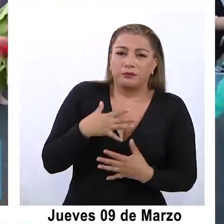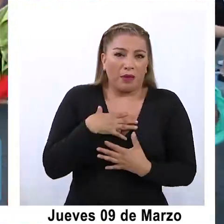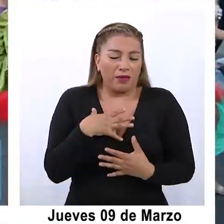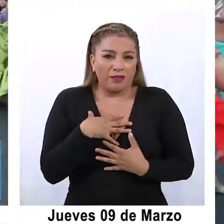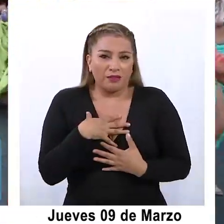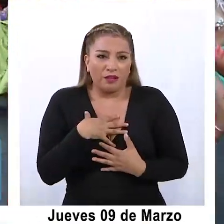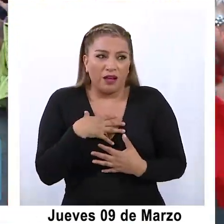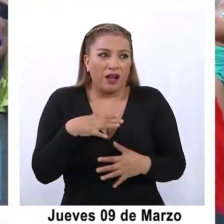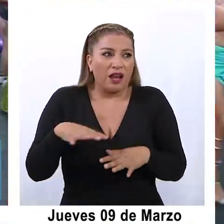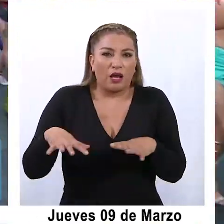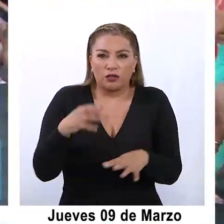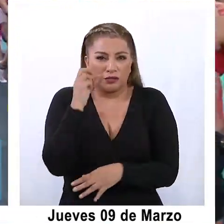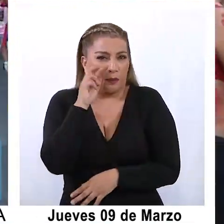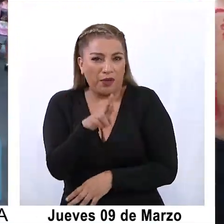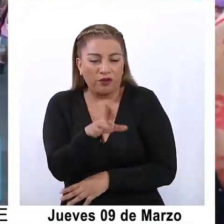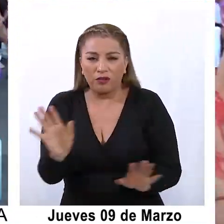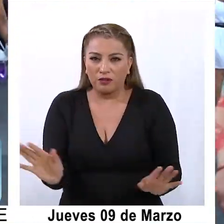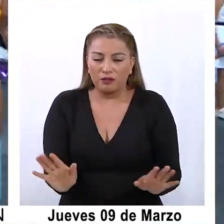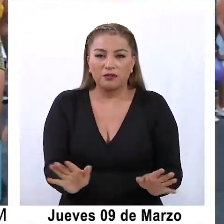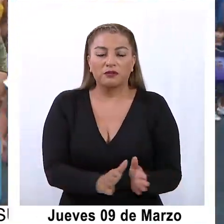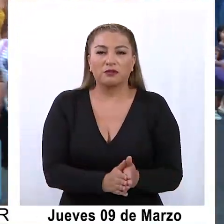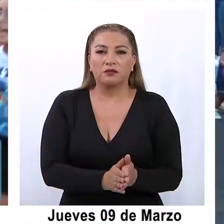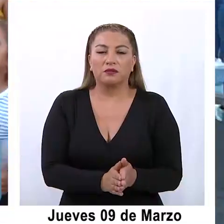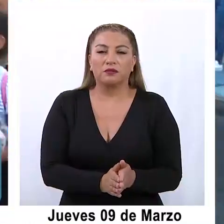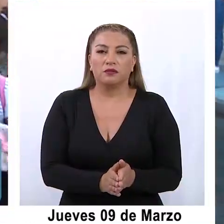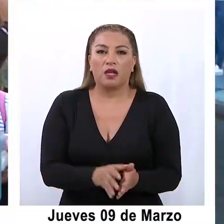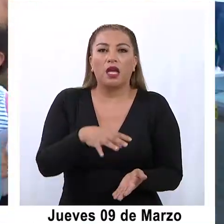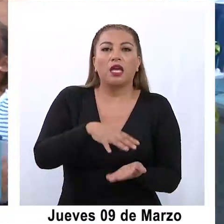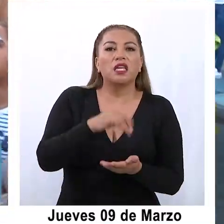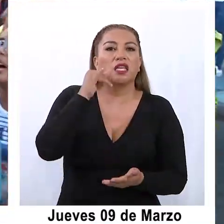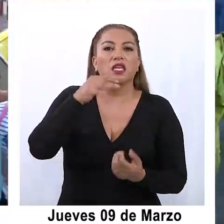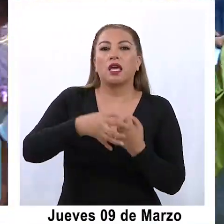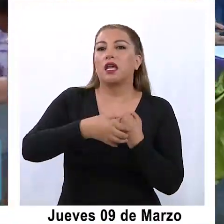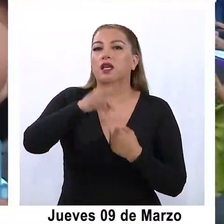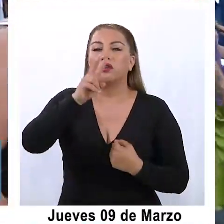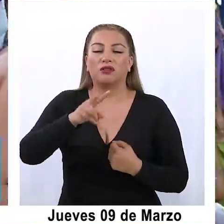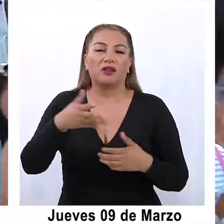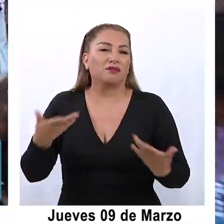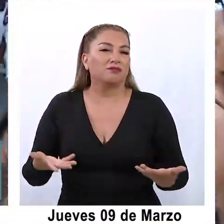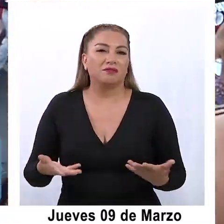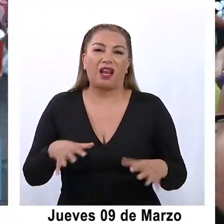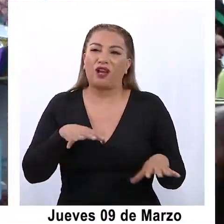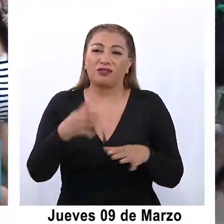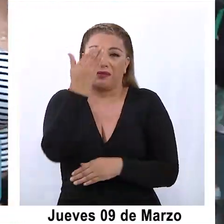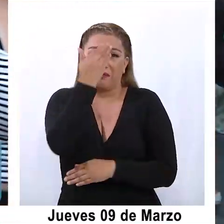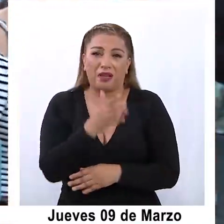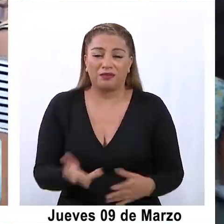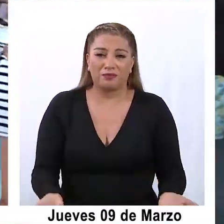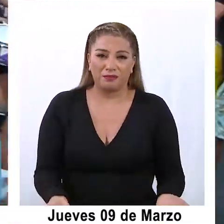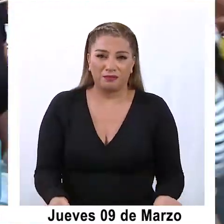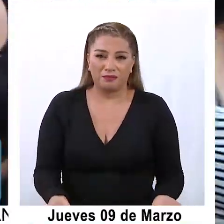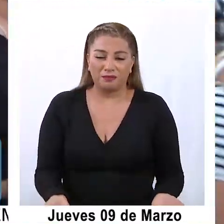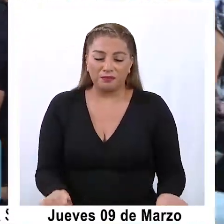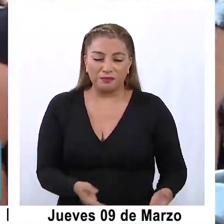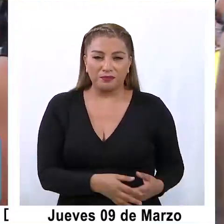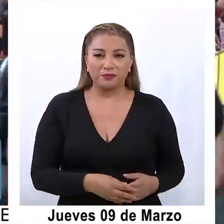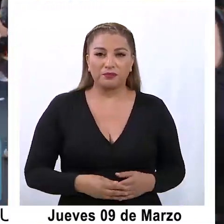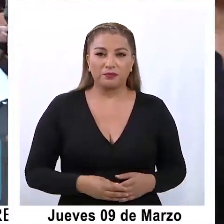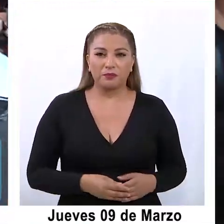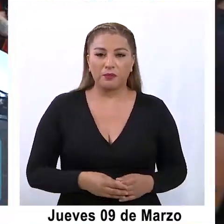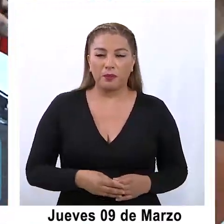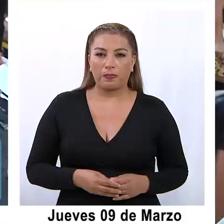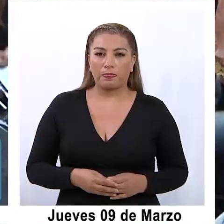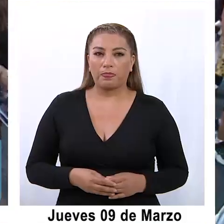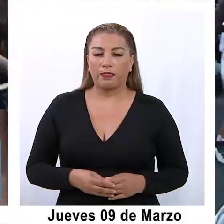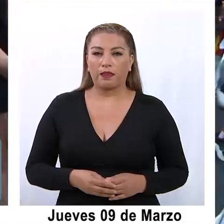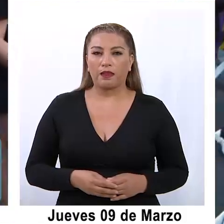Las cosas cada vez están peor. Hablando de Iquique, el norte ya se sabe cómo están las cosas. Y más que nada sentir como